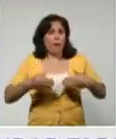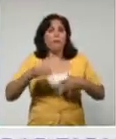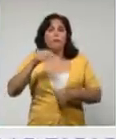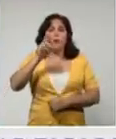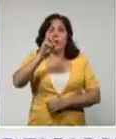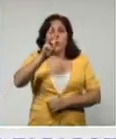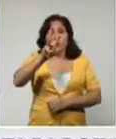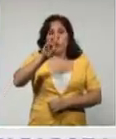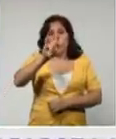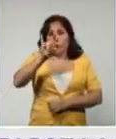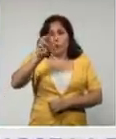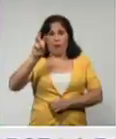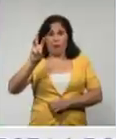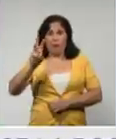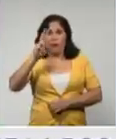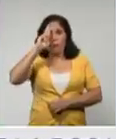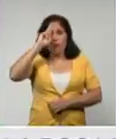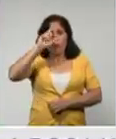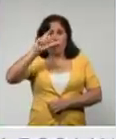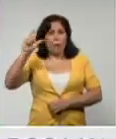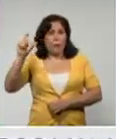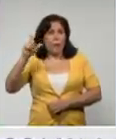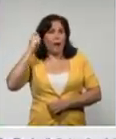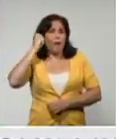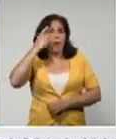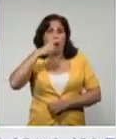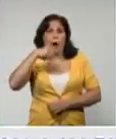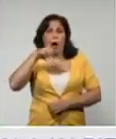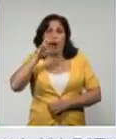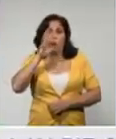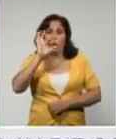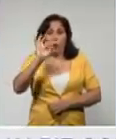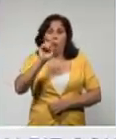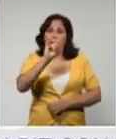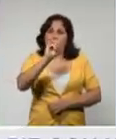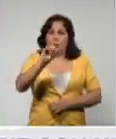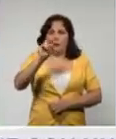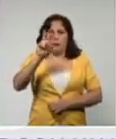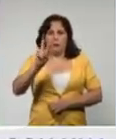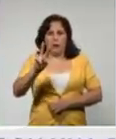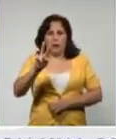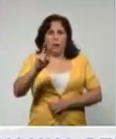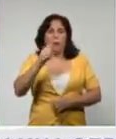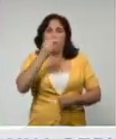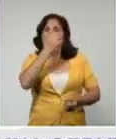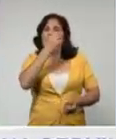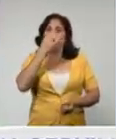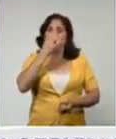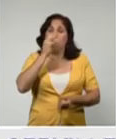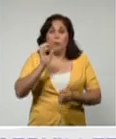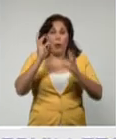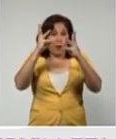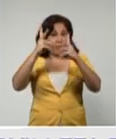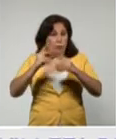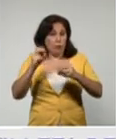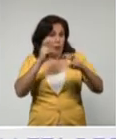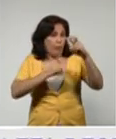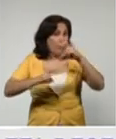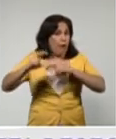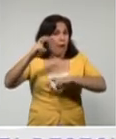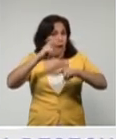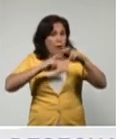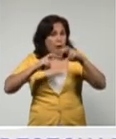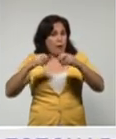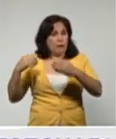el Hospital Manuel Fajardo, 62. Como resultado del análisis de estas